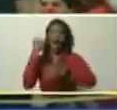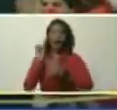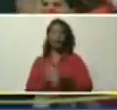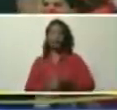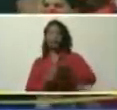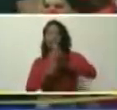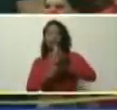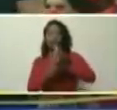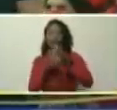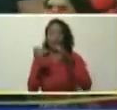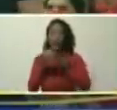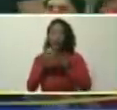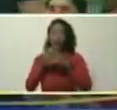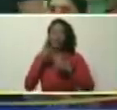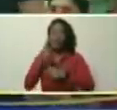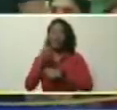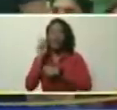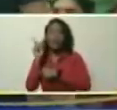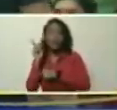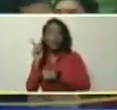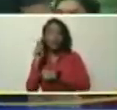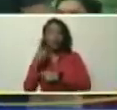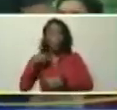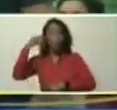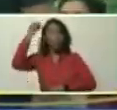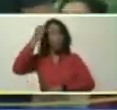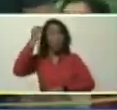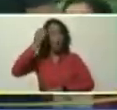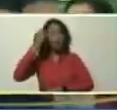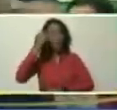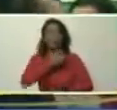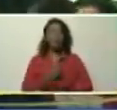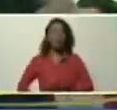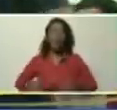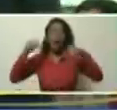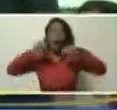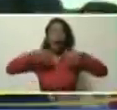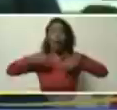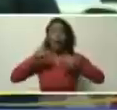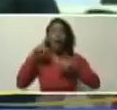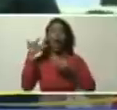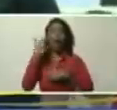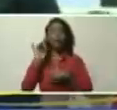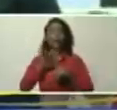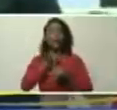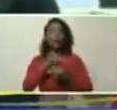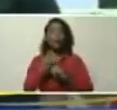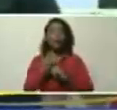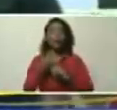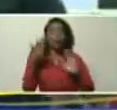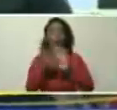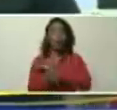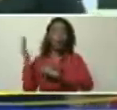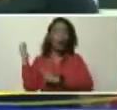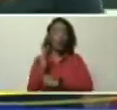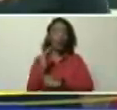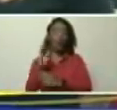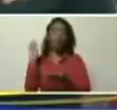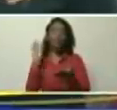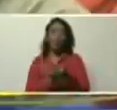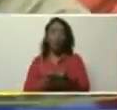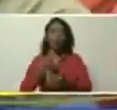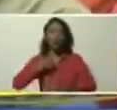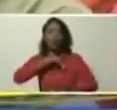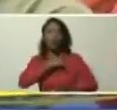por la providencia. Y creo, presidente, que aquí circunstancias sobrevenidas nos pusieron a